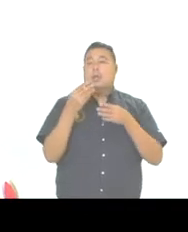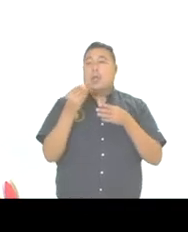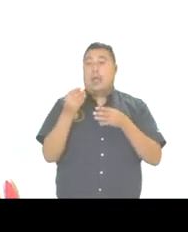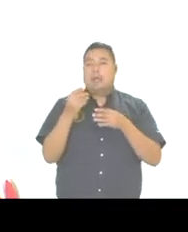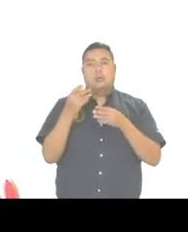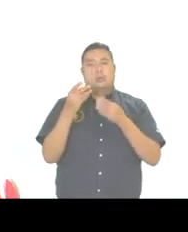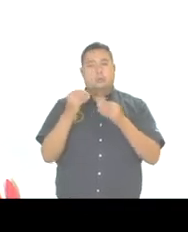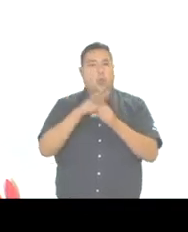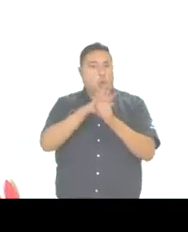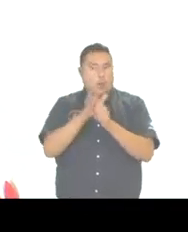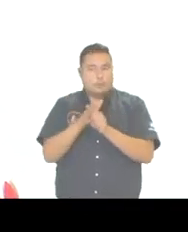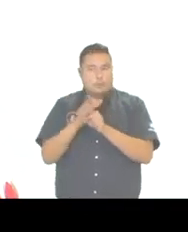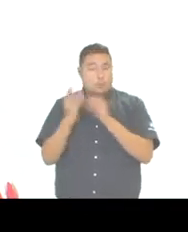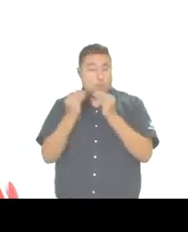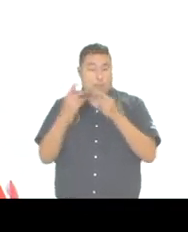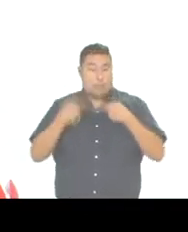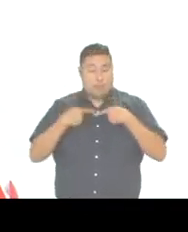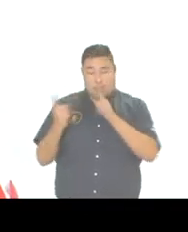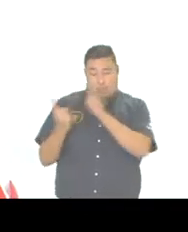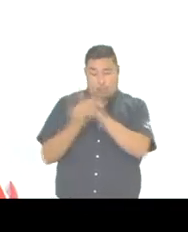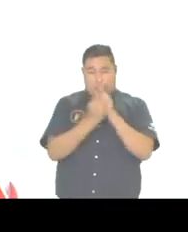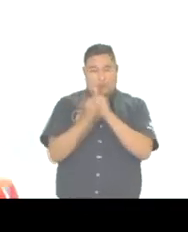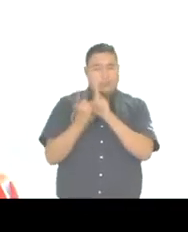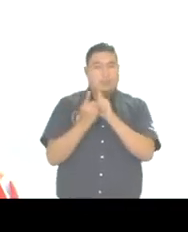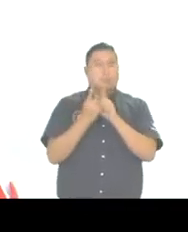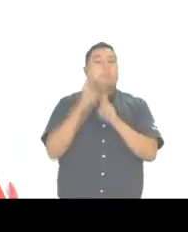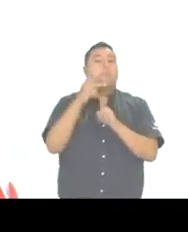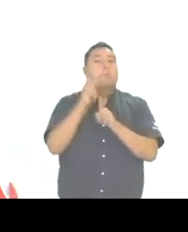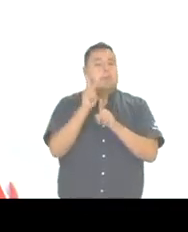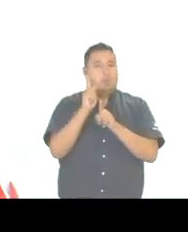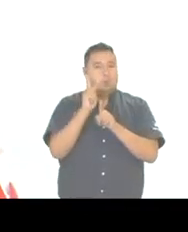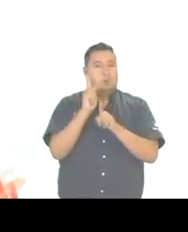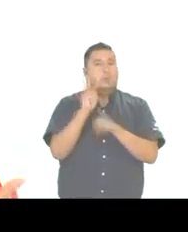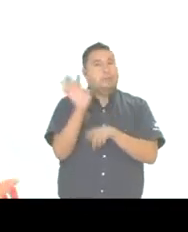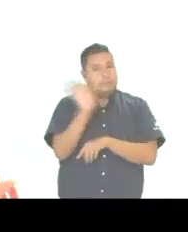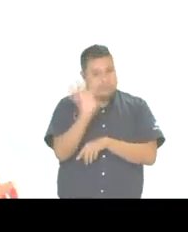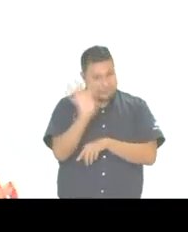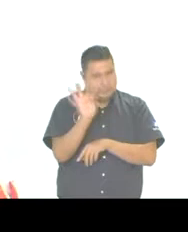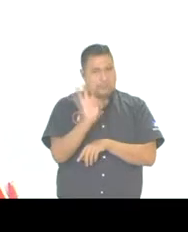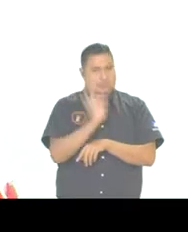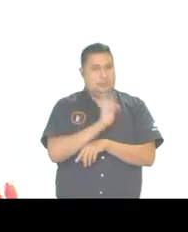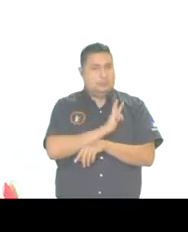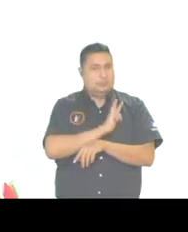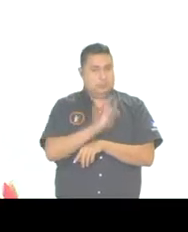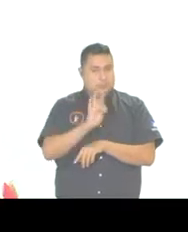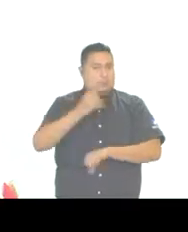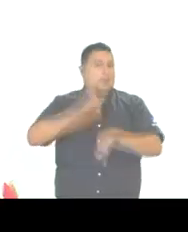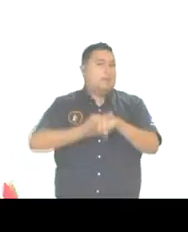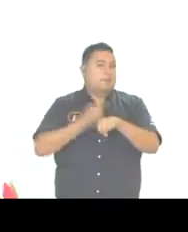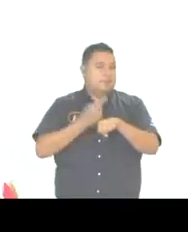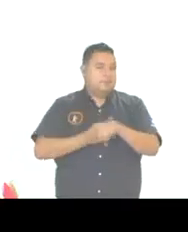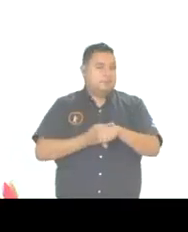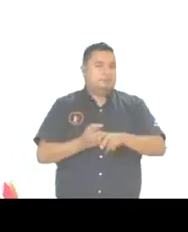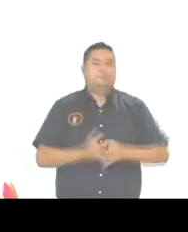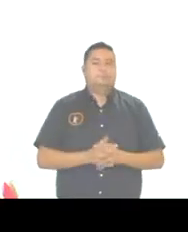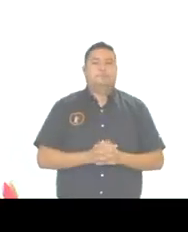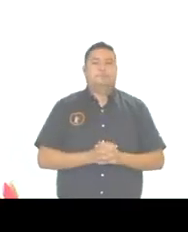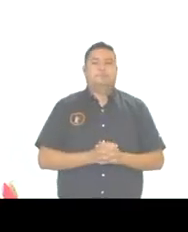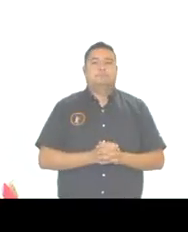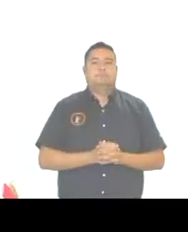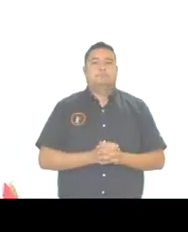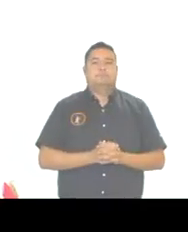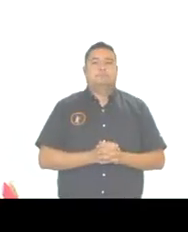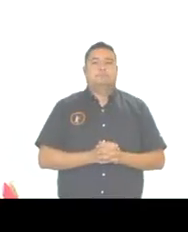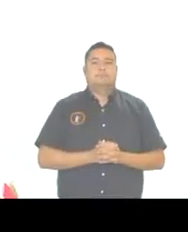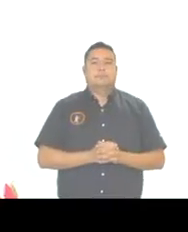este virus, y de tal manera que somos susceptibles, es decir, es posible que nos podamos enfermar.